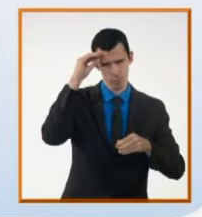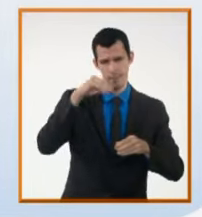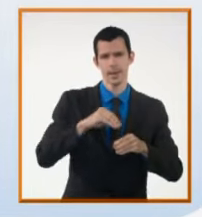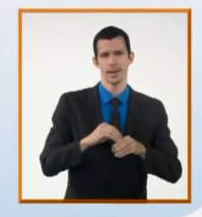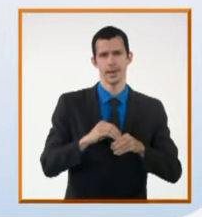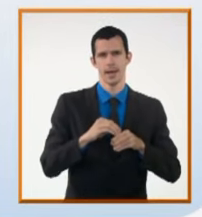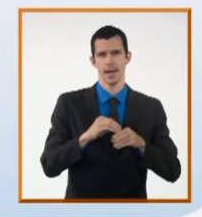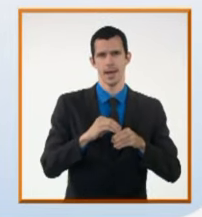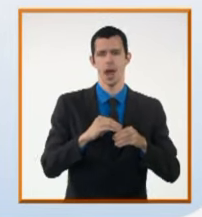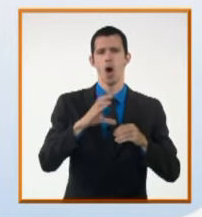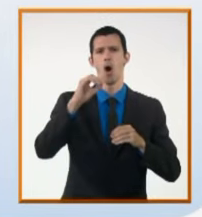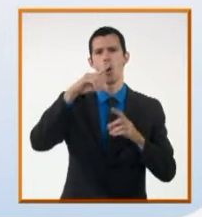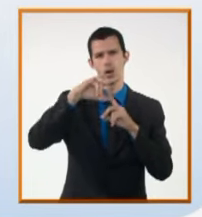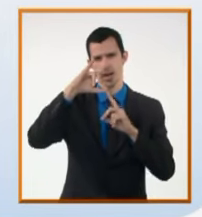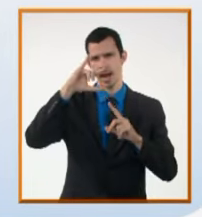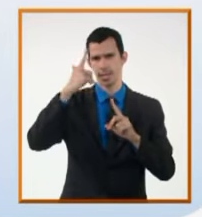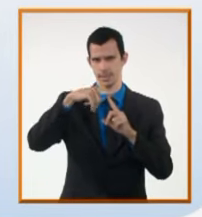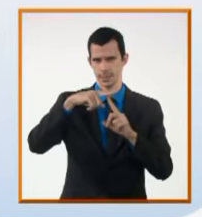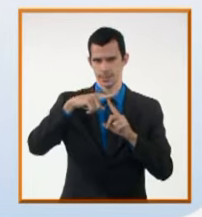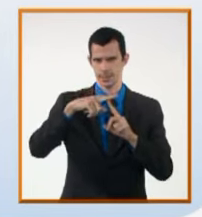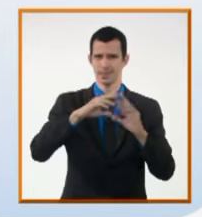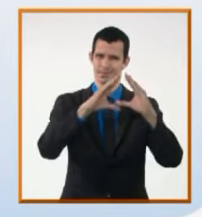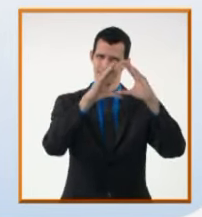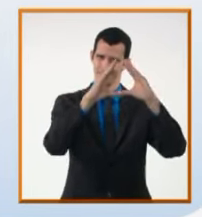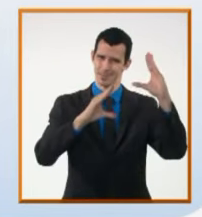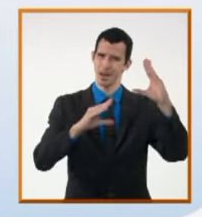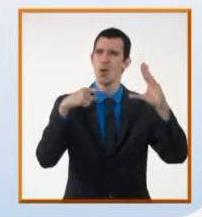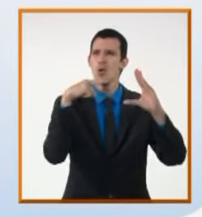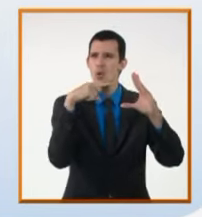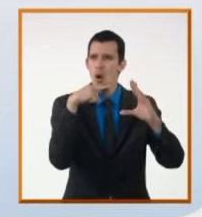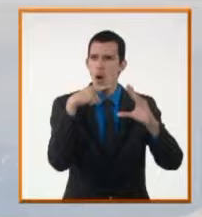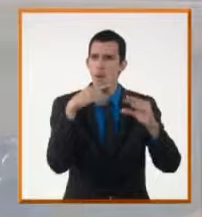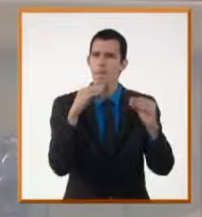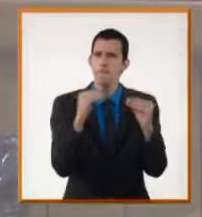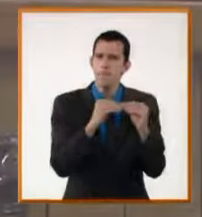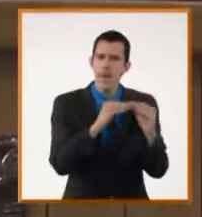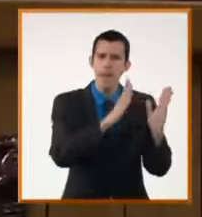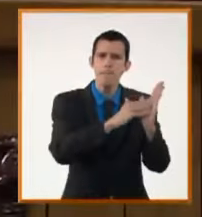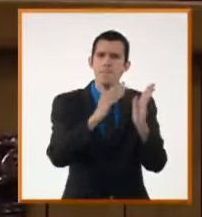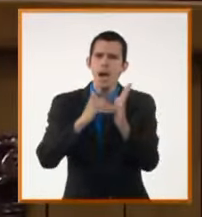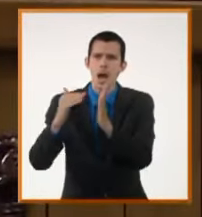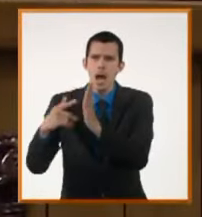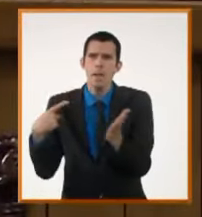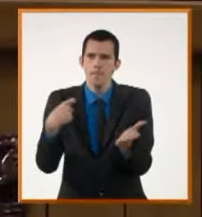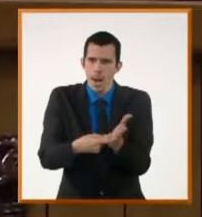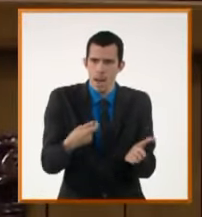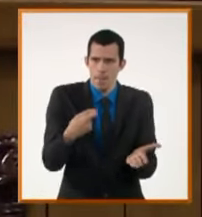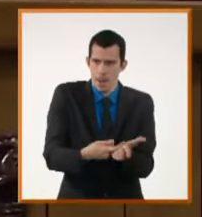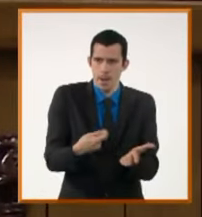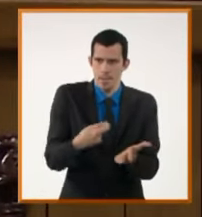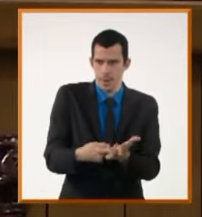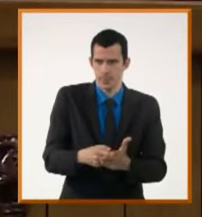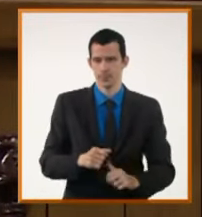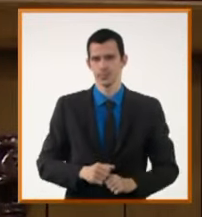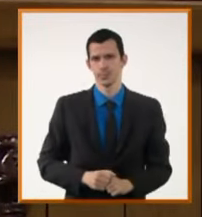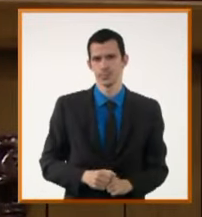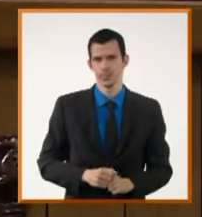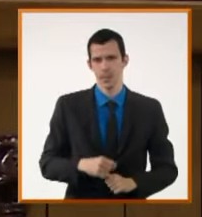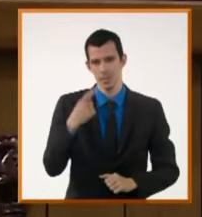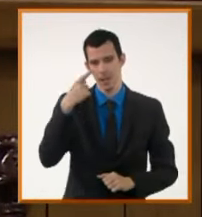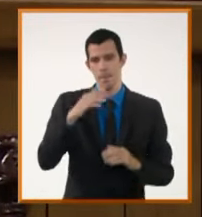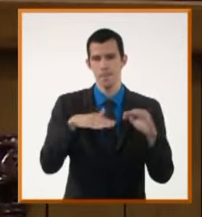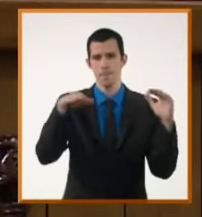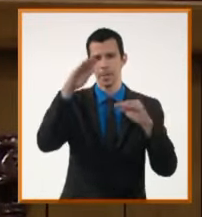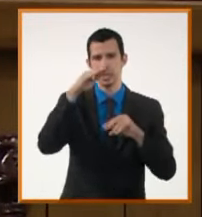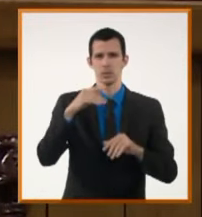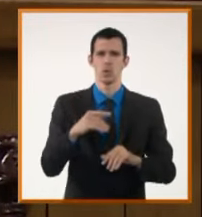al general de ejército en varios análisis de años anteriores. Dice, el único país del mundo que no hay ni cultura y nadie se preocupa por